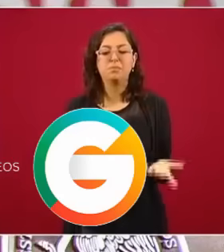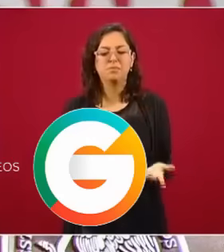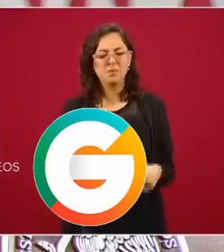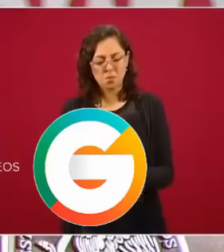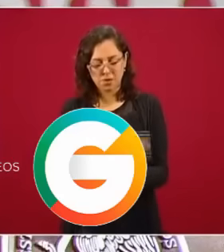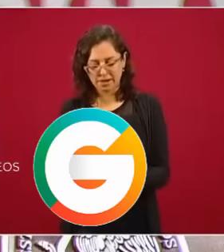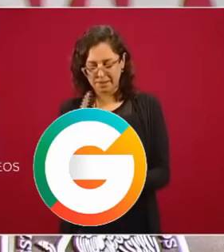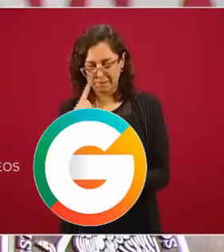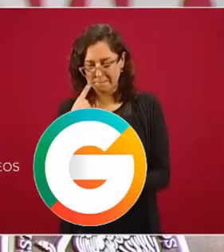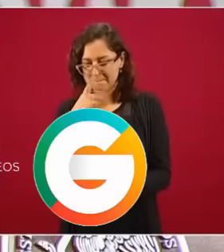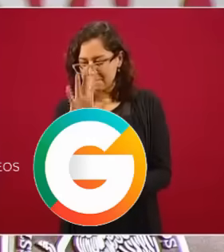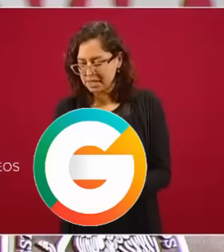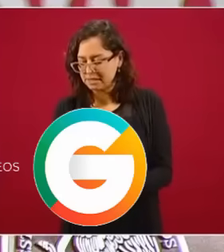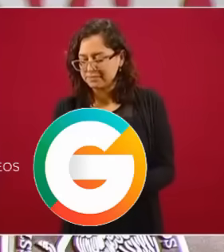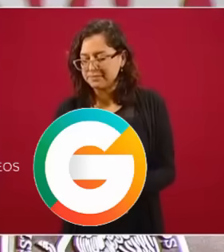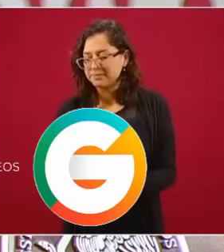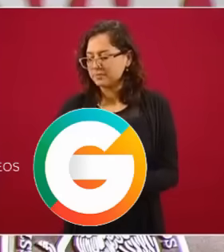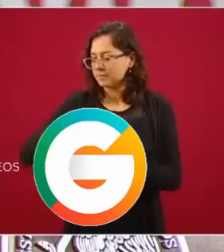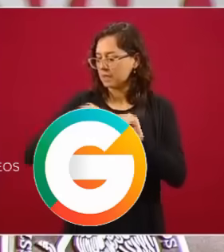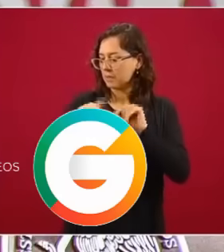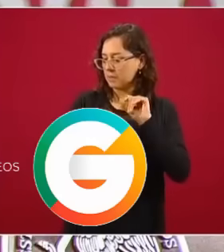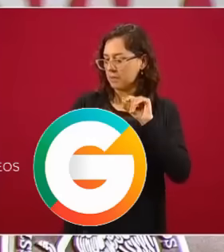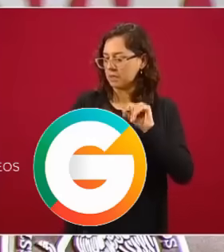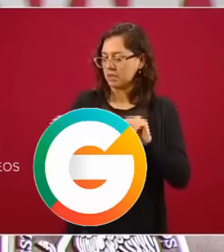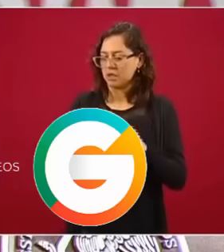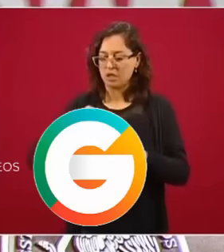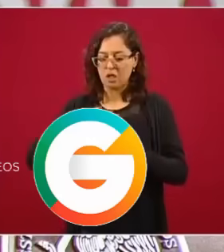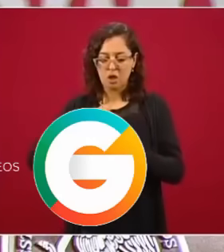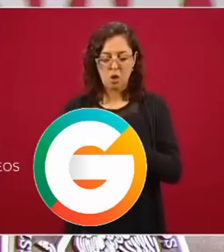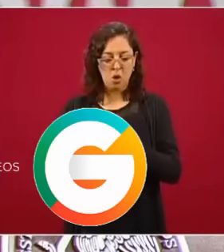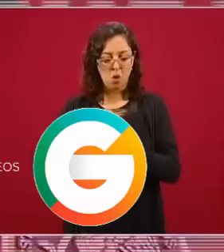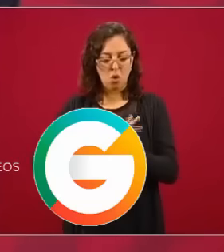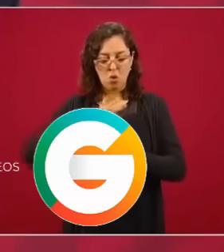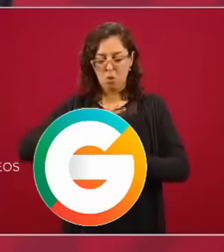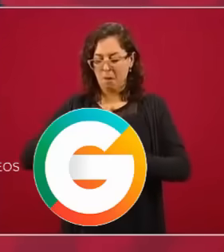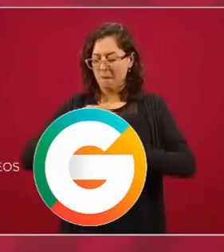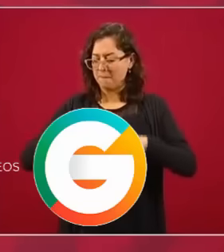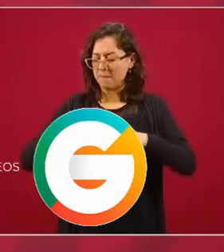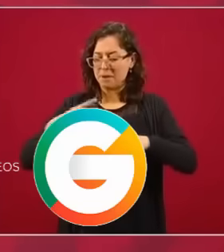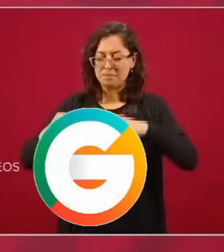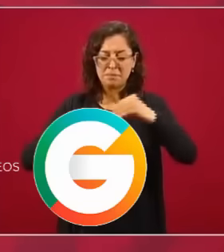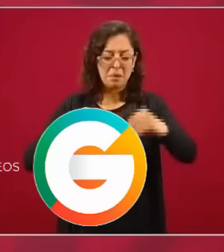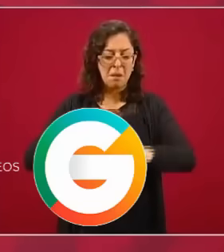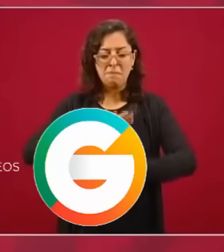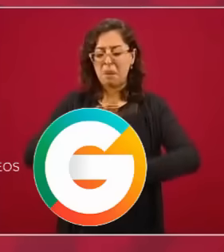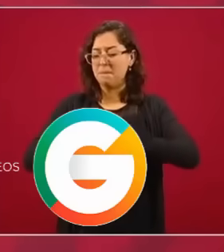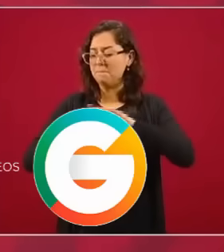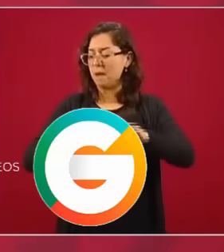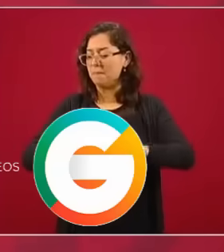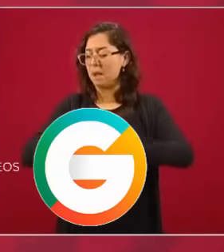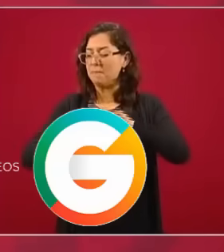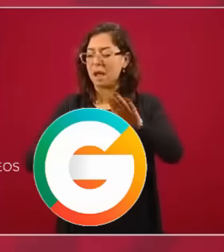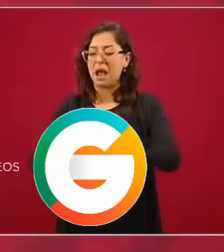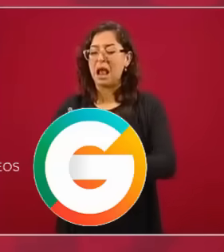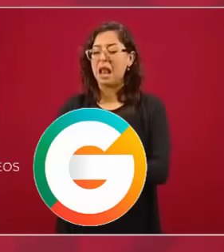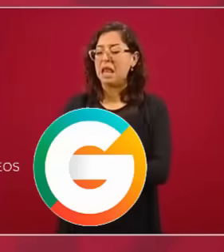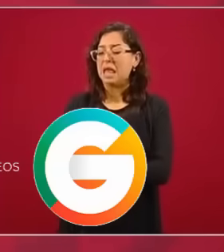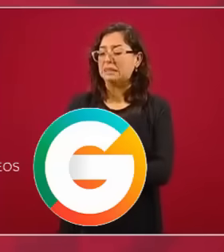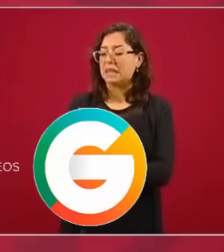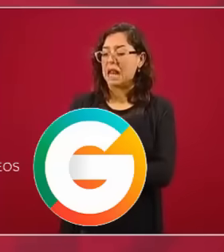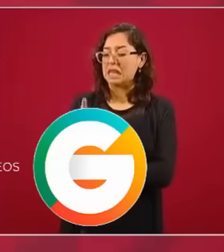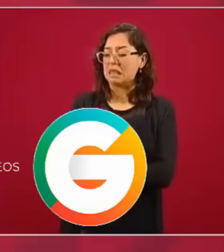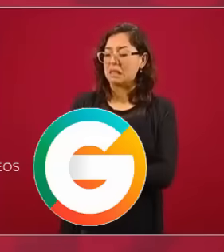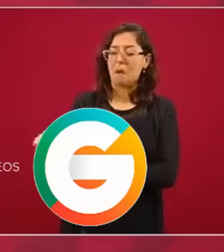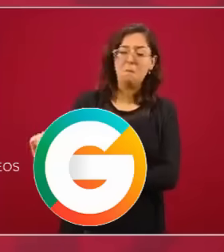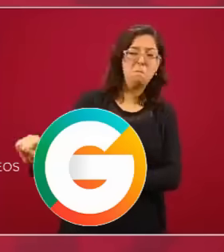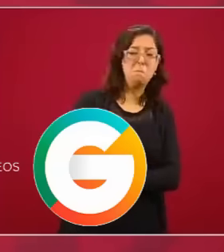que en México tengamos los mayores índices o niveles de